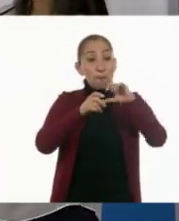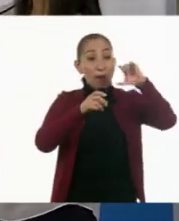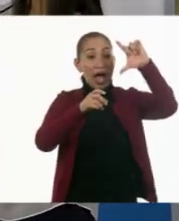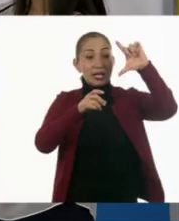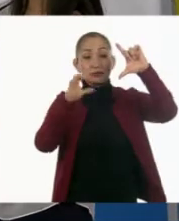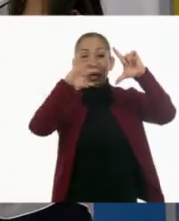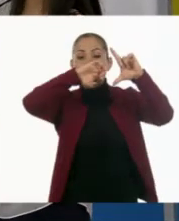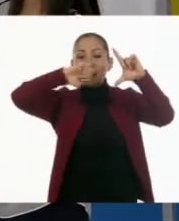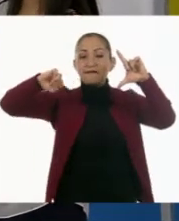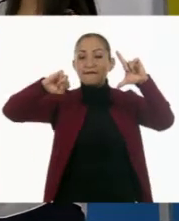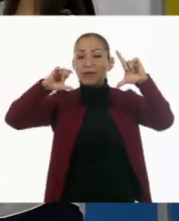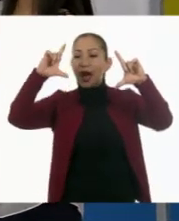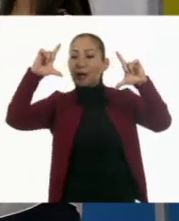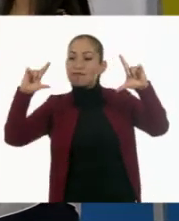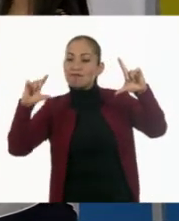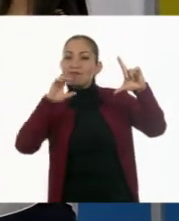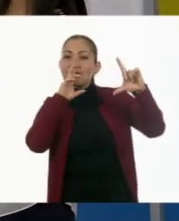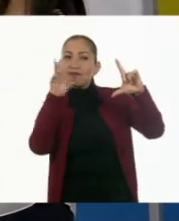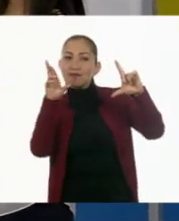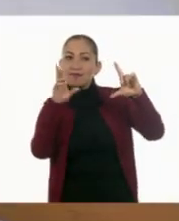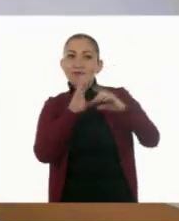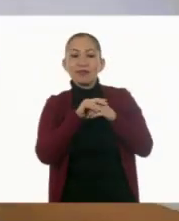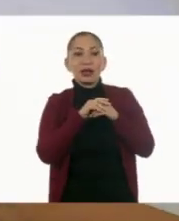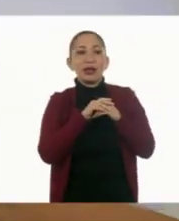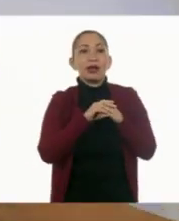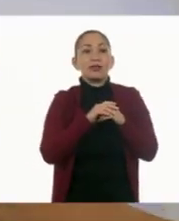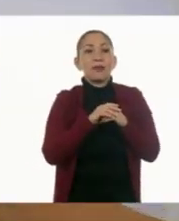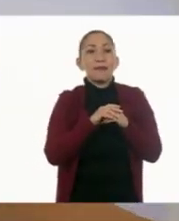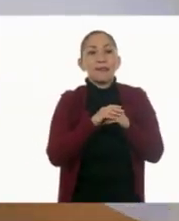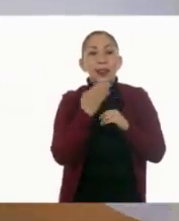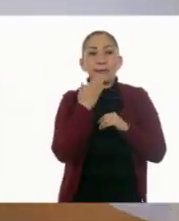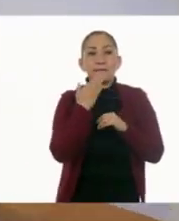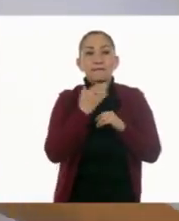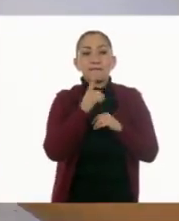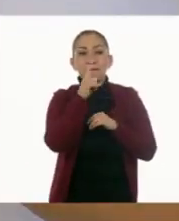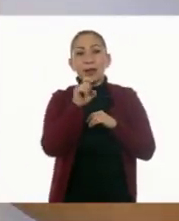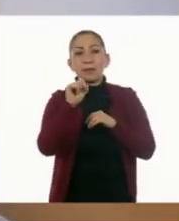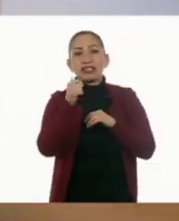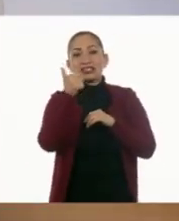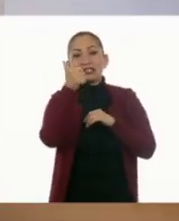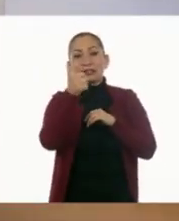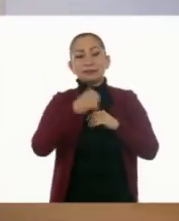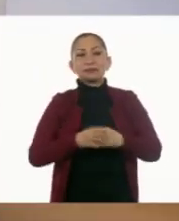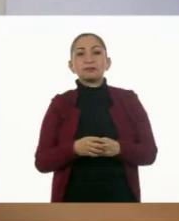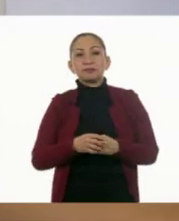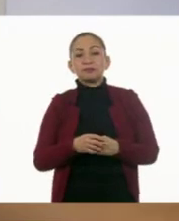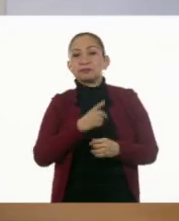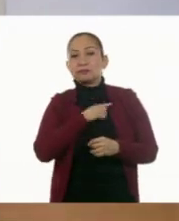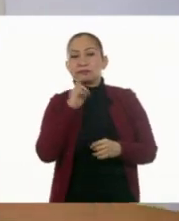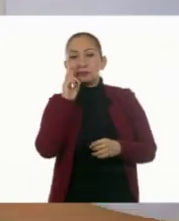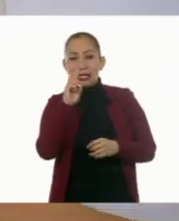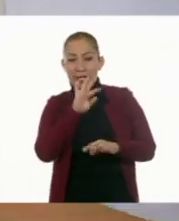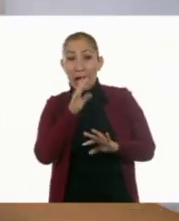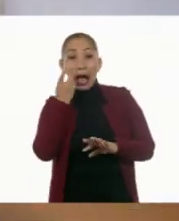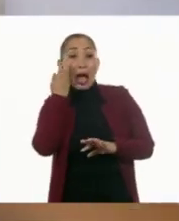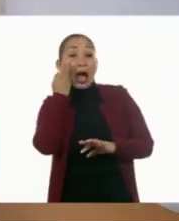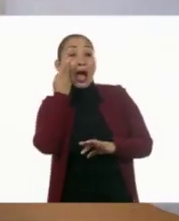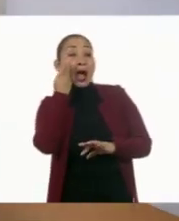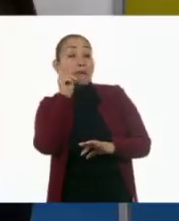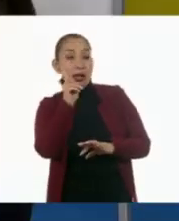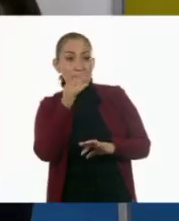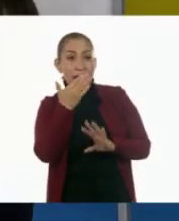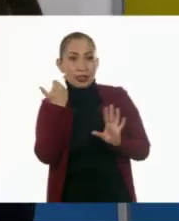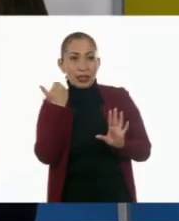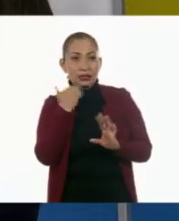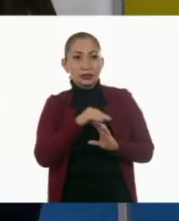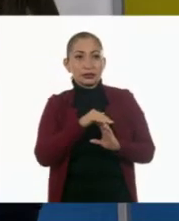que ya está aquí. Exacto. Así es que el criterio que ella elige es correcto, 126 enteros. Habrá que ver si, como ella dice, si quieres antes